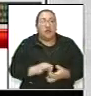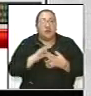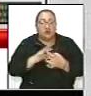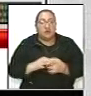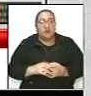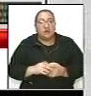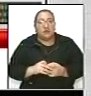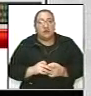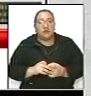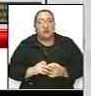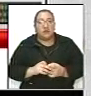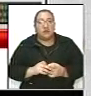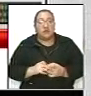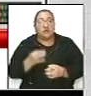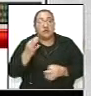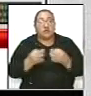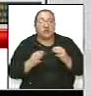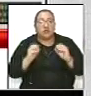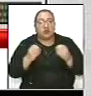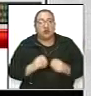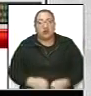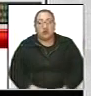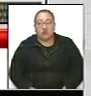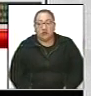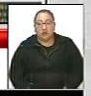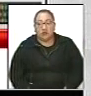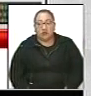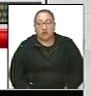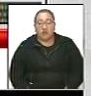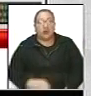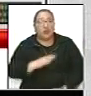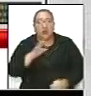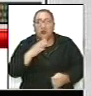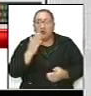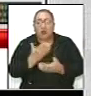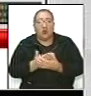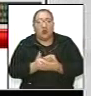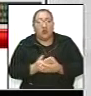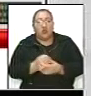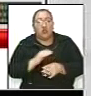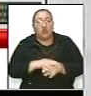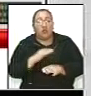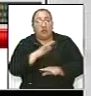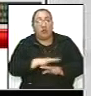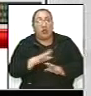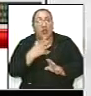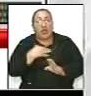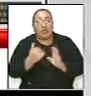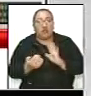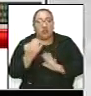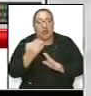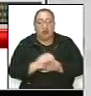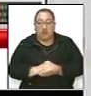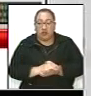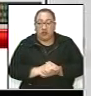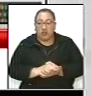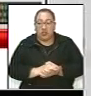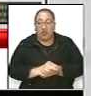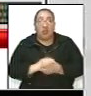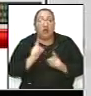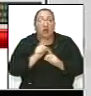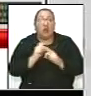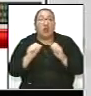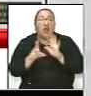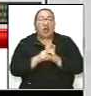especializado en justicia juvenil. Este es todo un desafío frente a menores de 14 años que infringen la